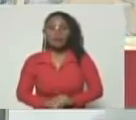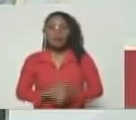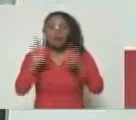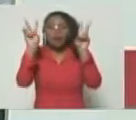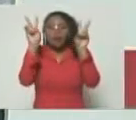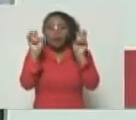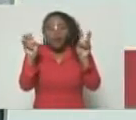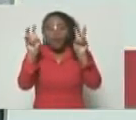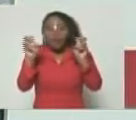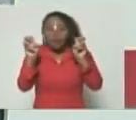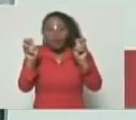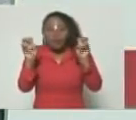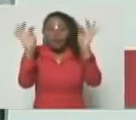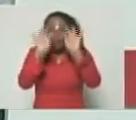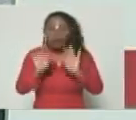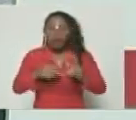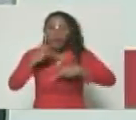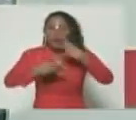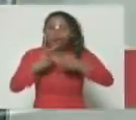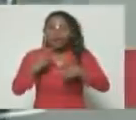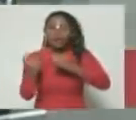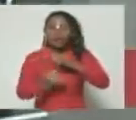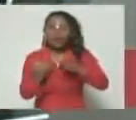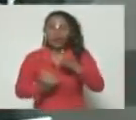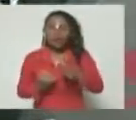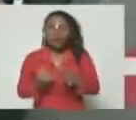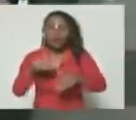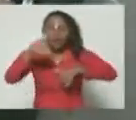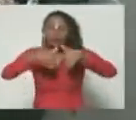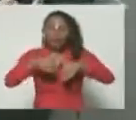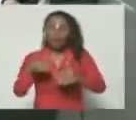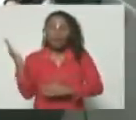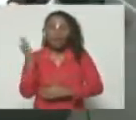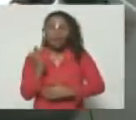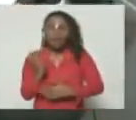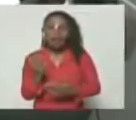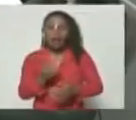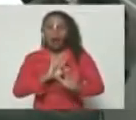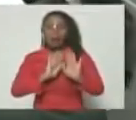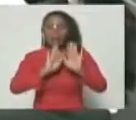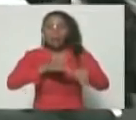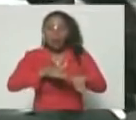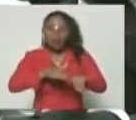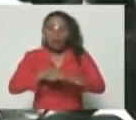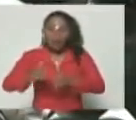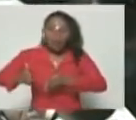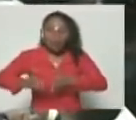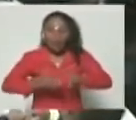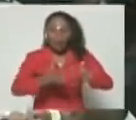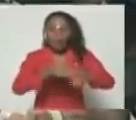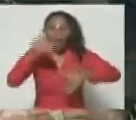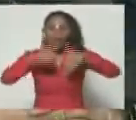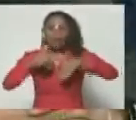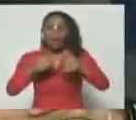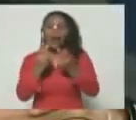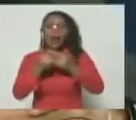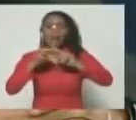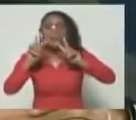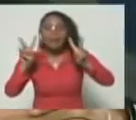garantías políticas, institucionales y electorales, vienen a reforzar el camino electoral, el camino